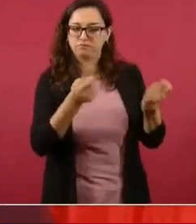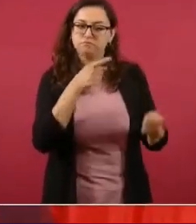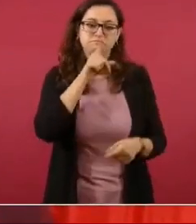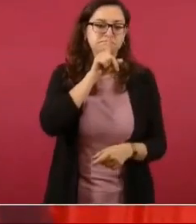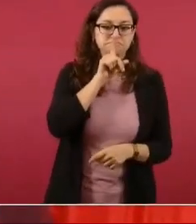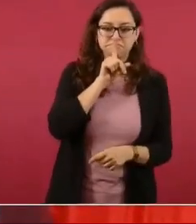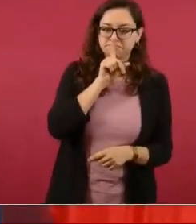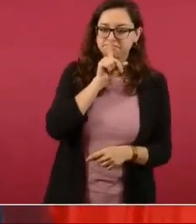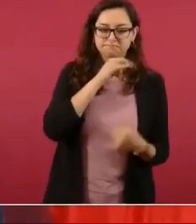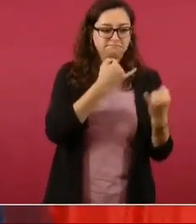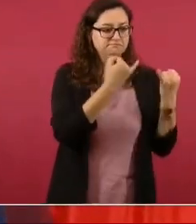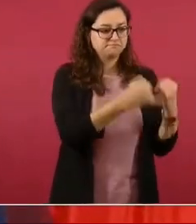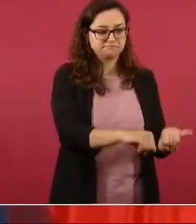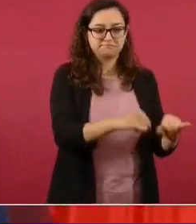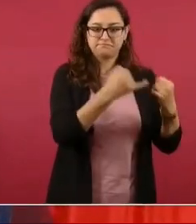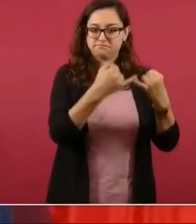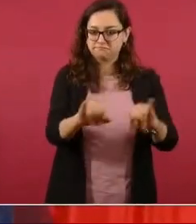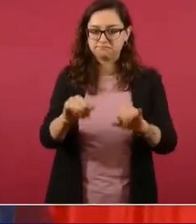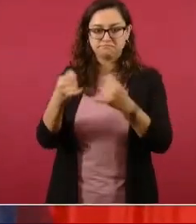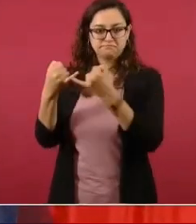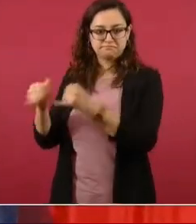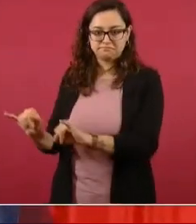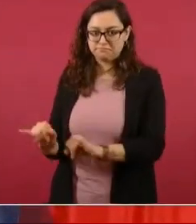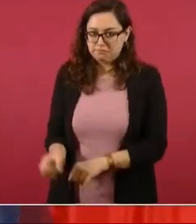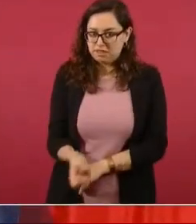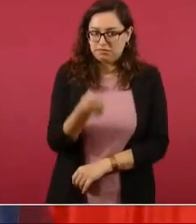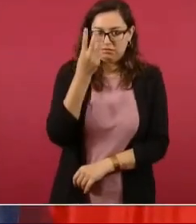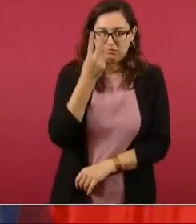ir conociendo todos